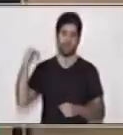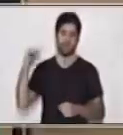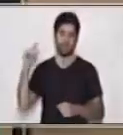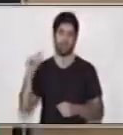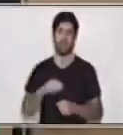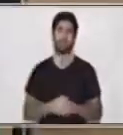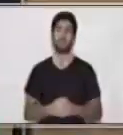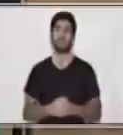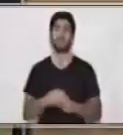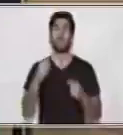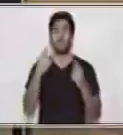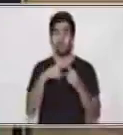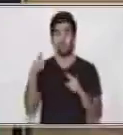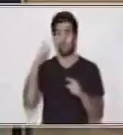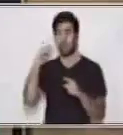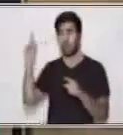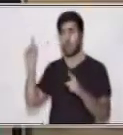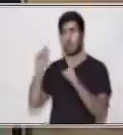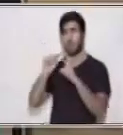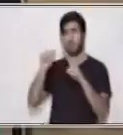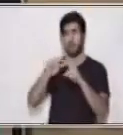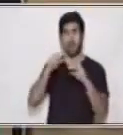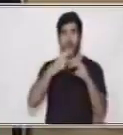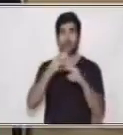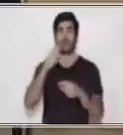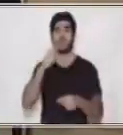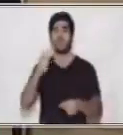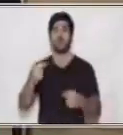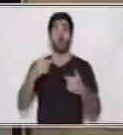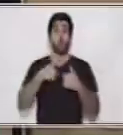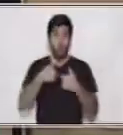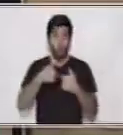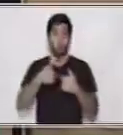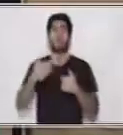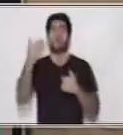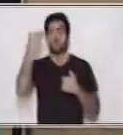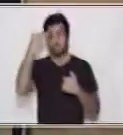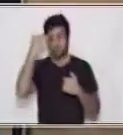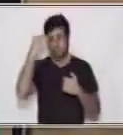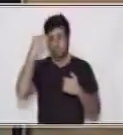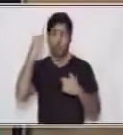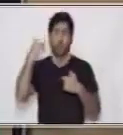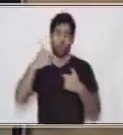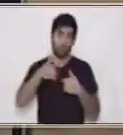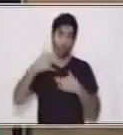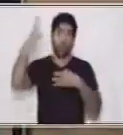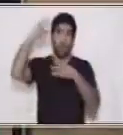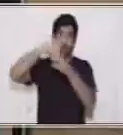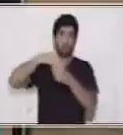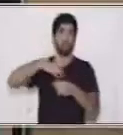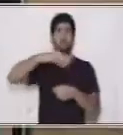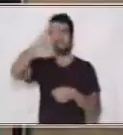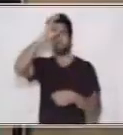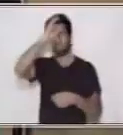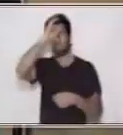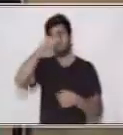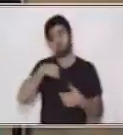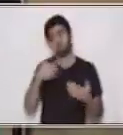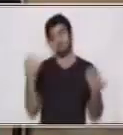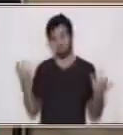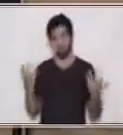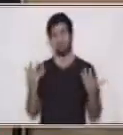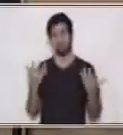griego. Pero a él se le atribuye la frase, solo sé que no sé nada. ¿Qué crees tú que es esta